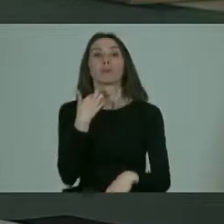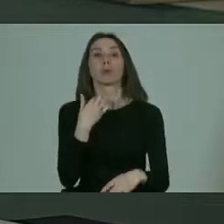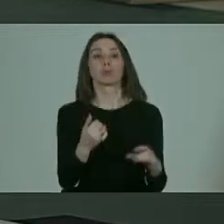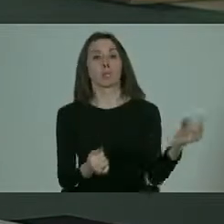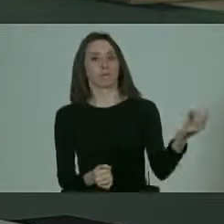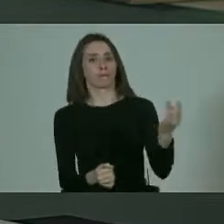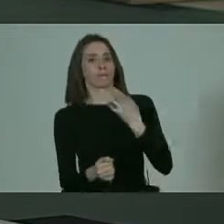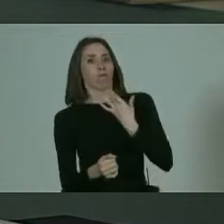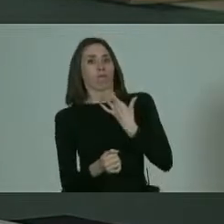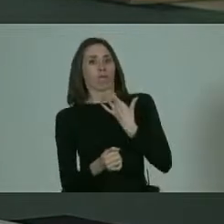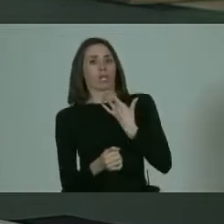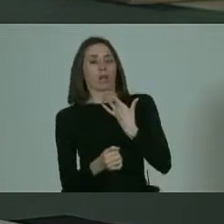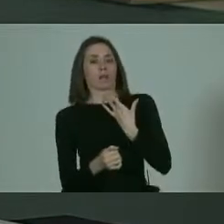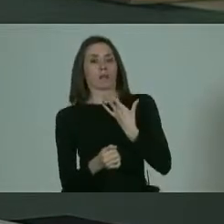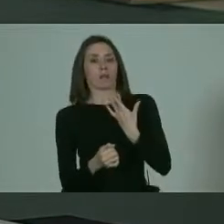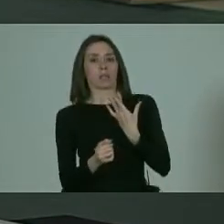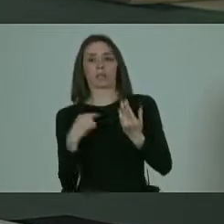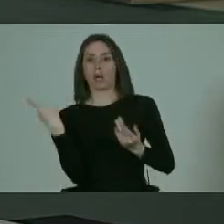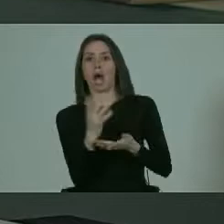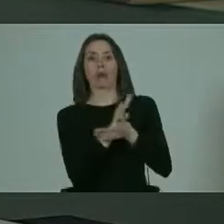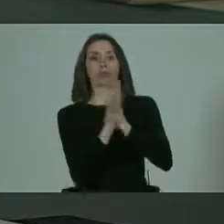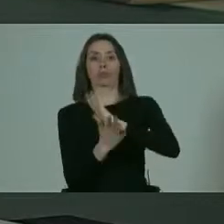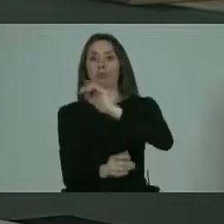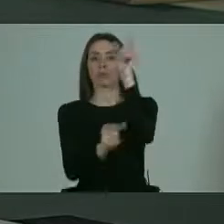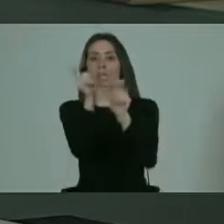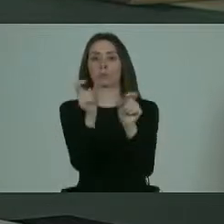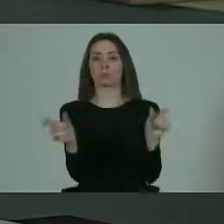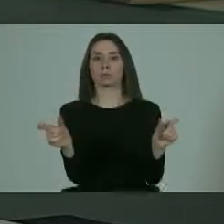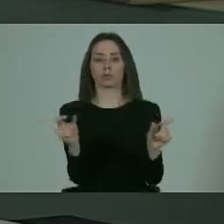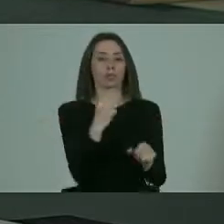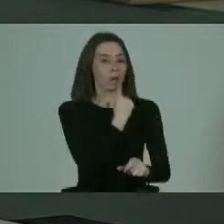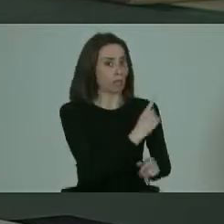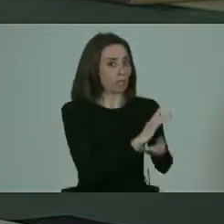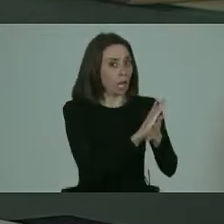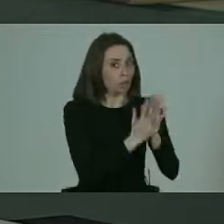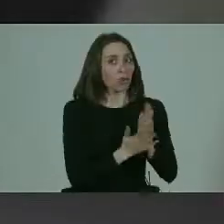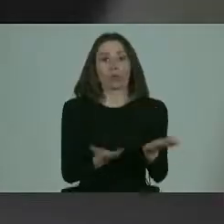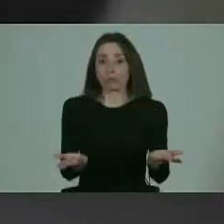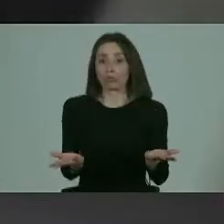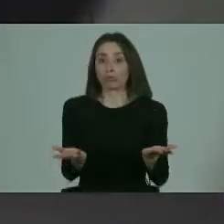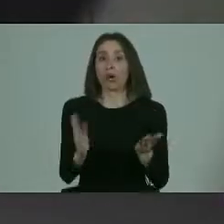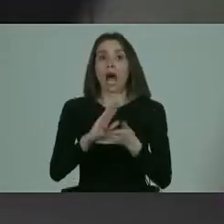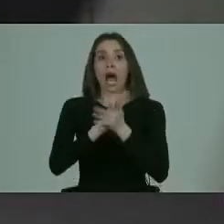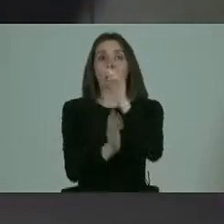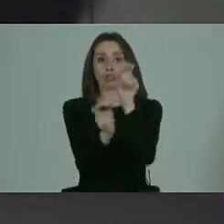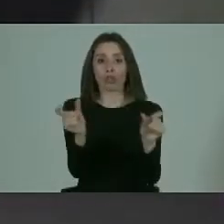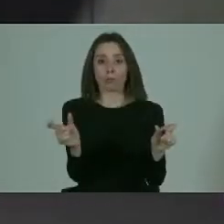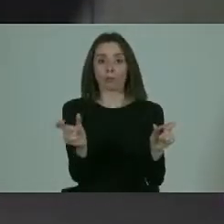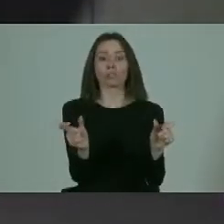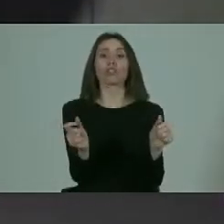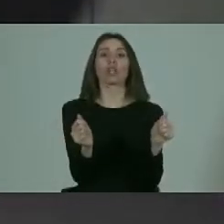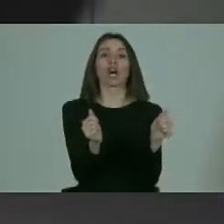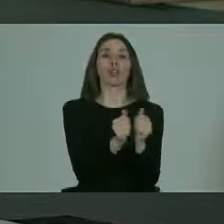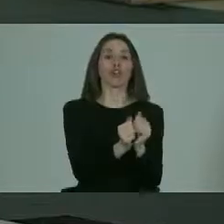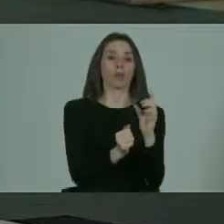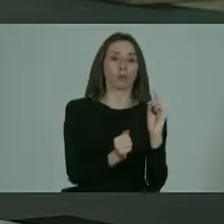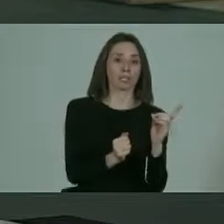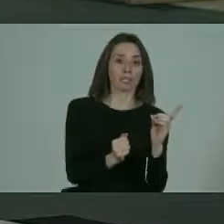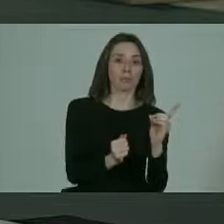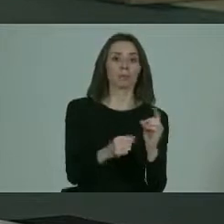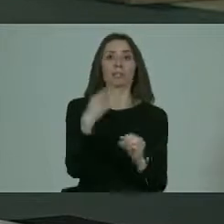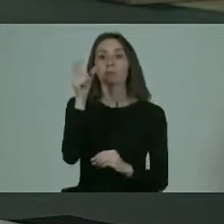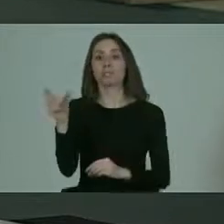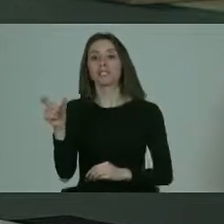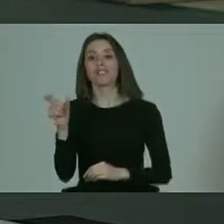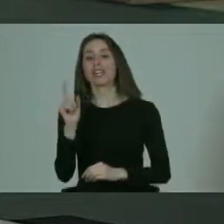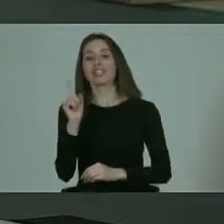afecta absolutamente a todos mateos a todos los con discapacidad reconocida de nuevo tenemos